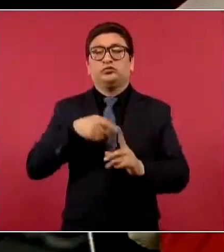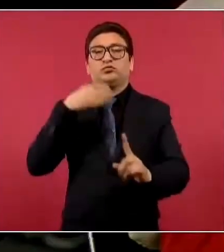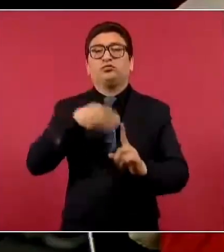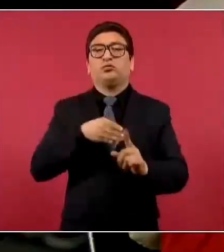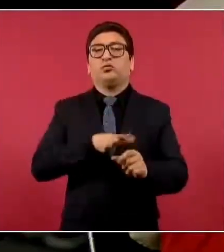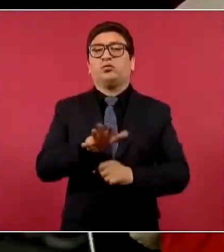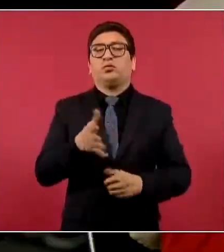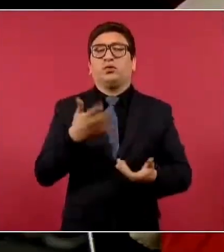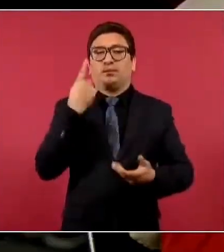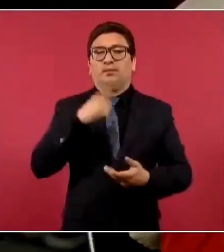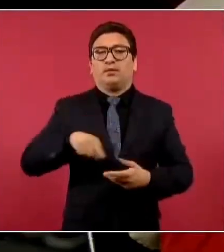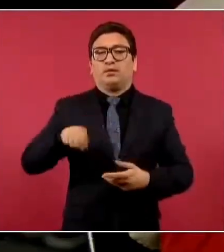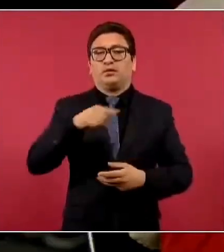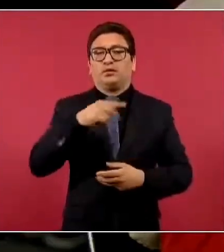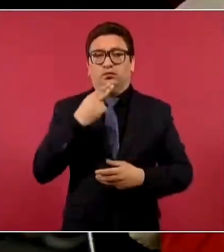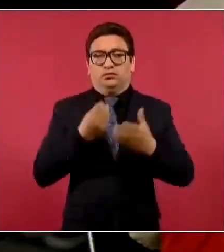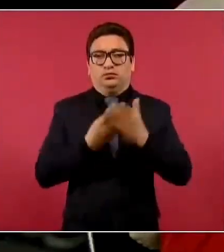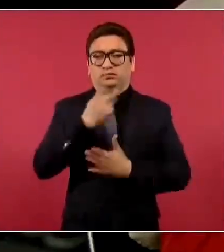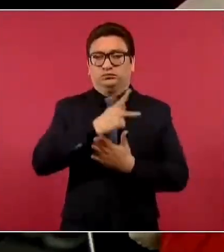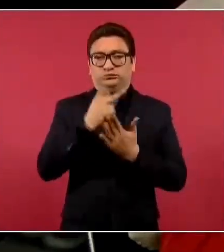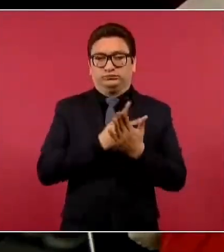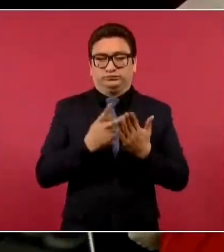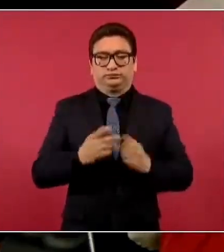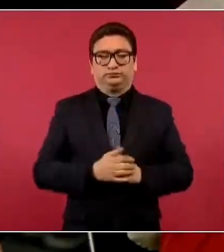objetivo para aplicar este nuevo programa?